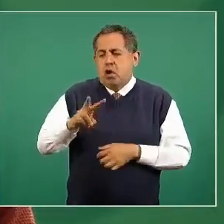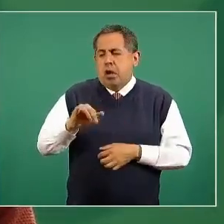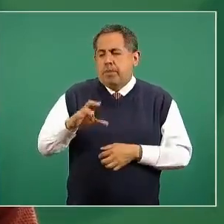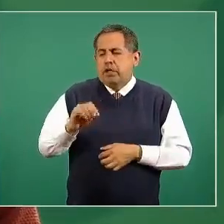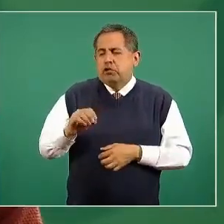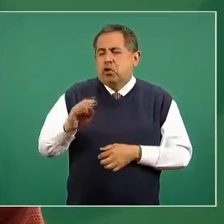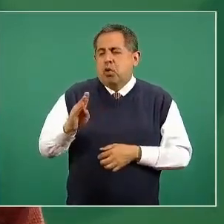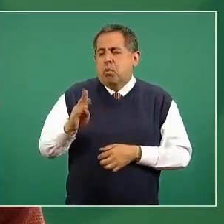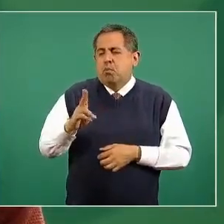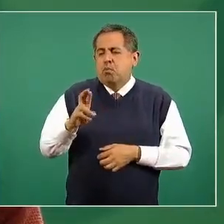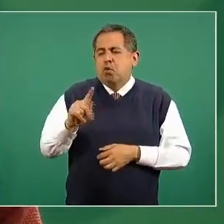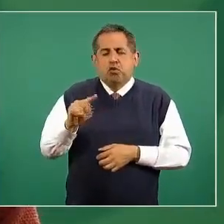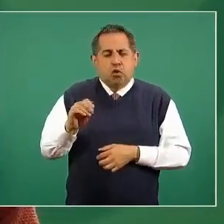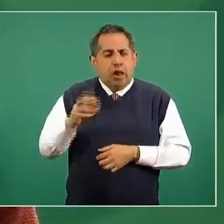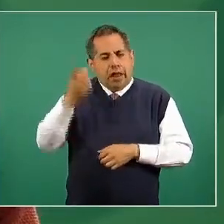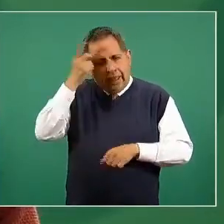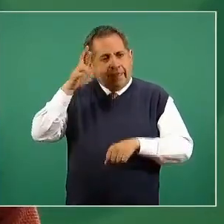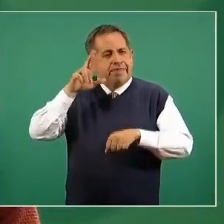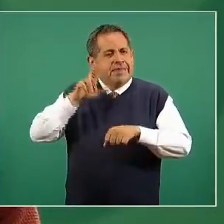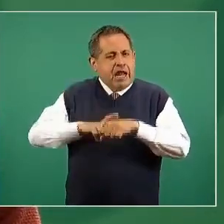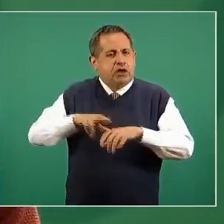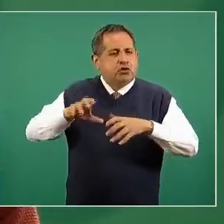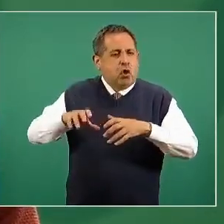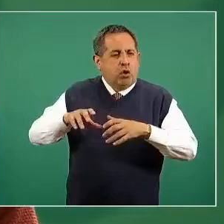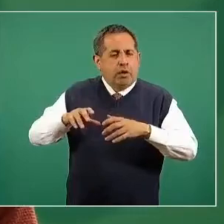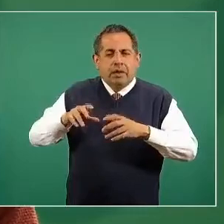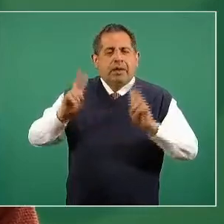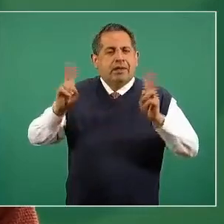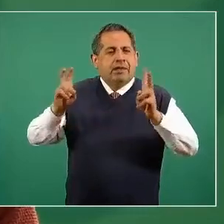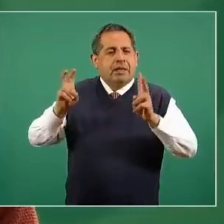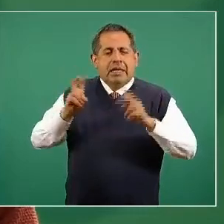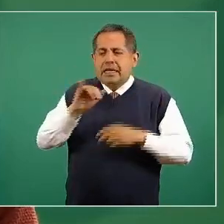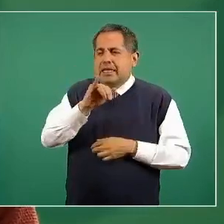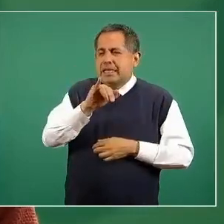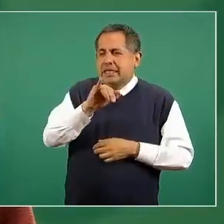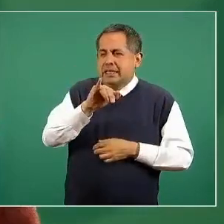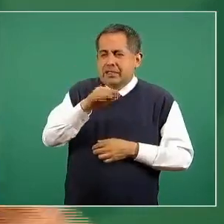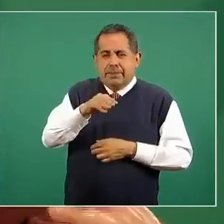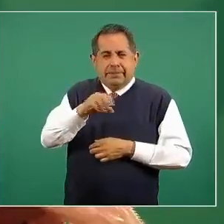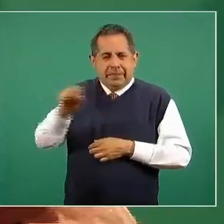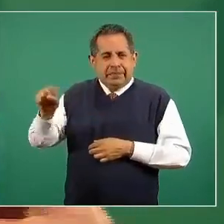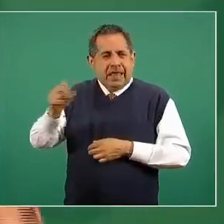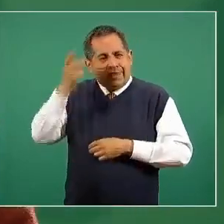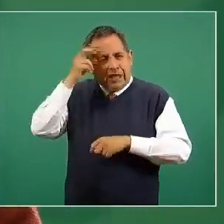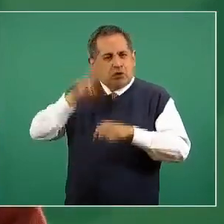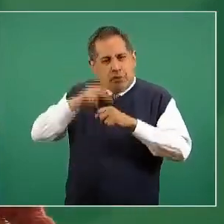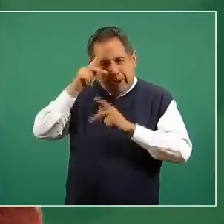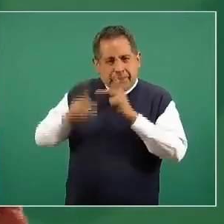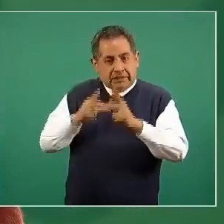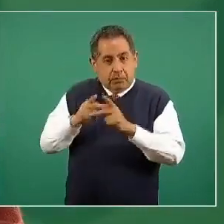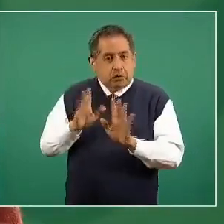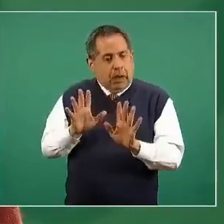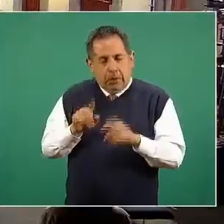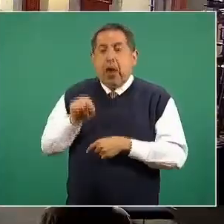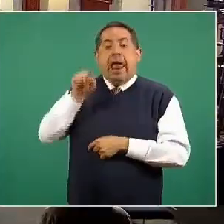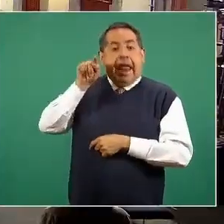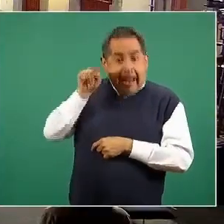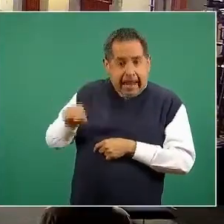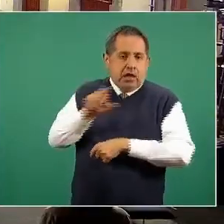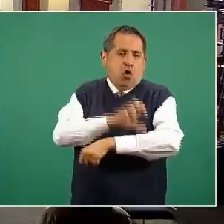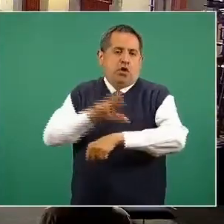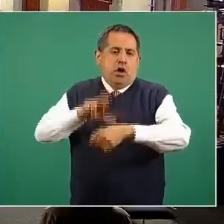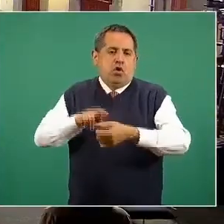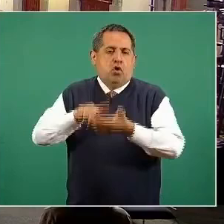Borja Burto, director de prestaciones médicas del Instituto Mexicano del Seguro Social. Él es el coordinador para la Ciudad de